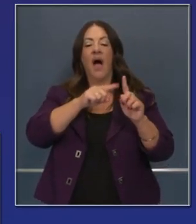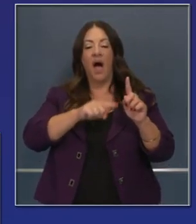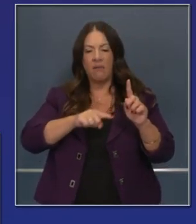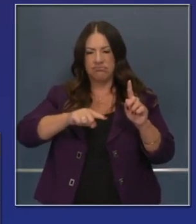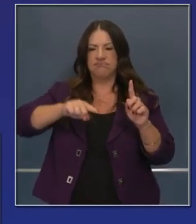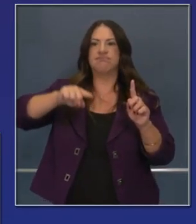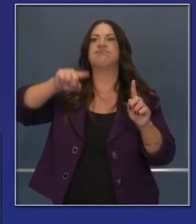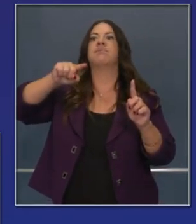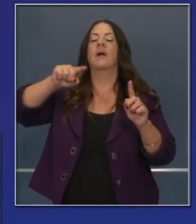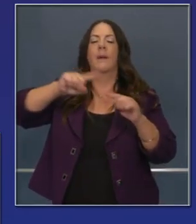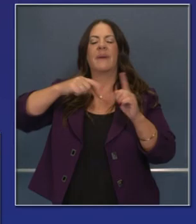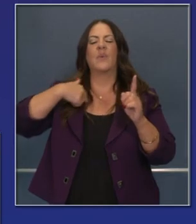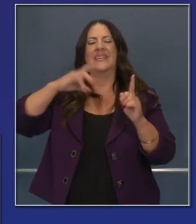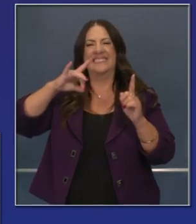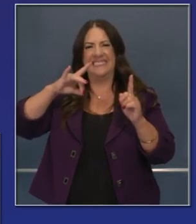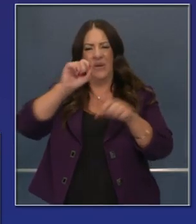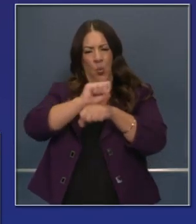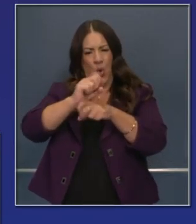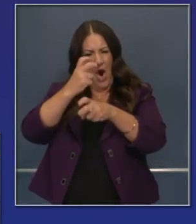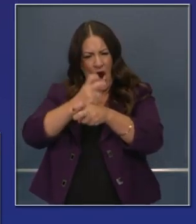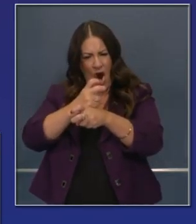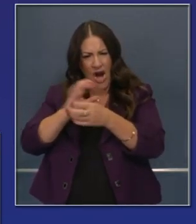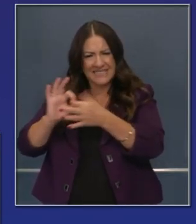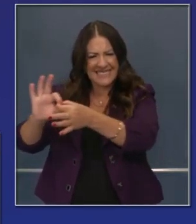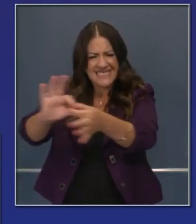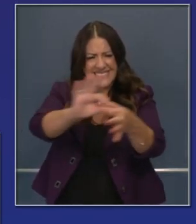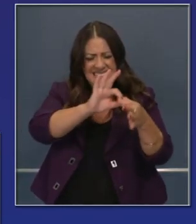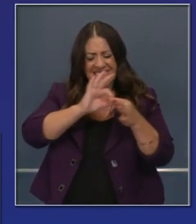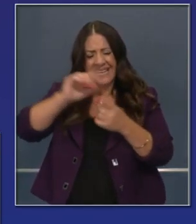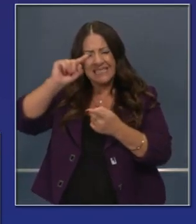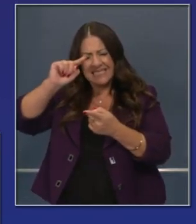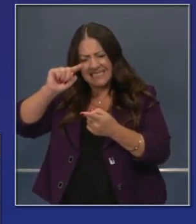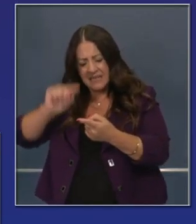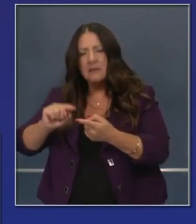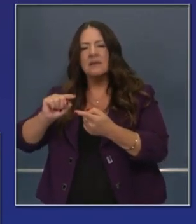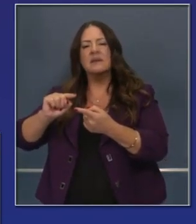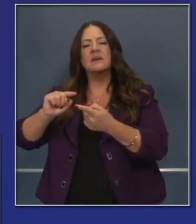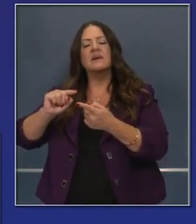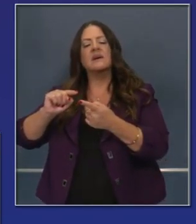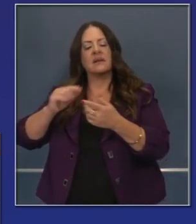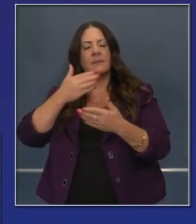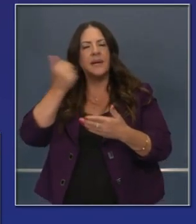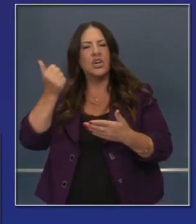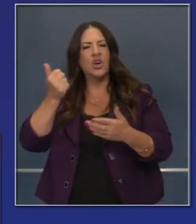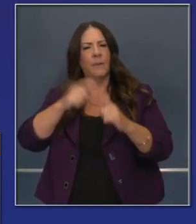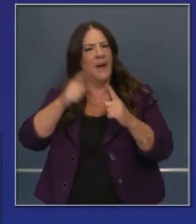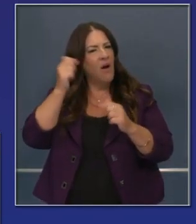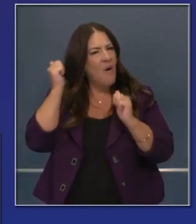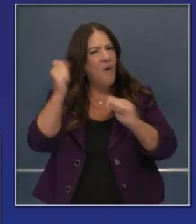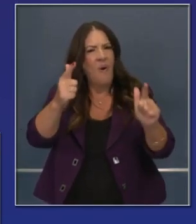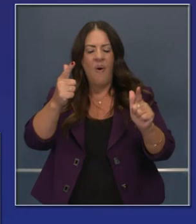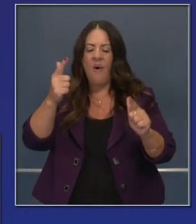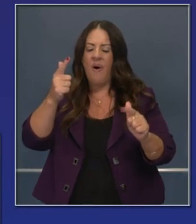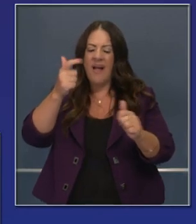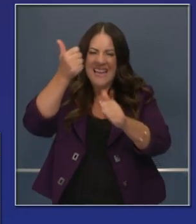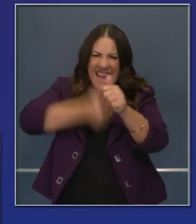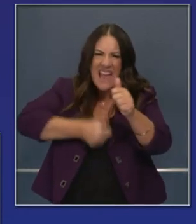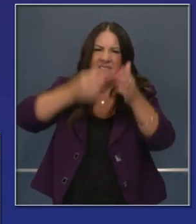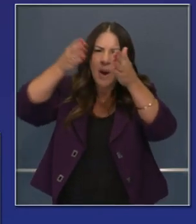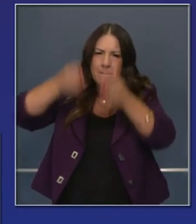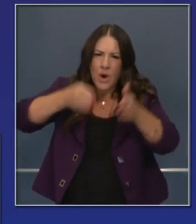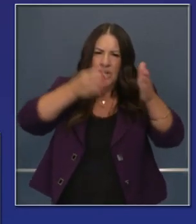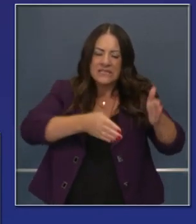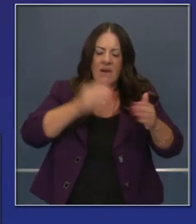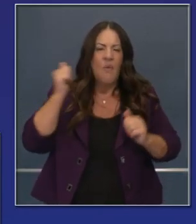3%. Pero en el índice, este punto R, efectividad, es importante respecto al trabajo que todos tenemos que hacer